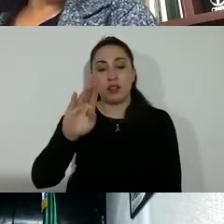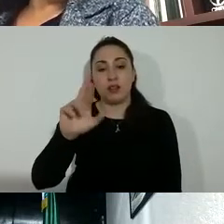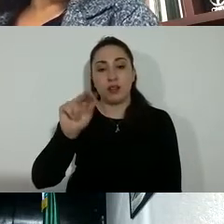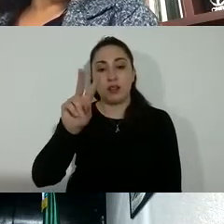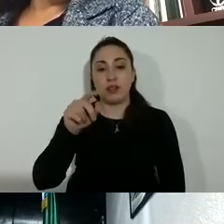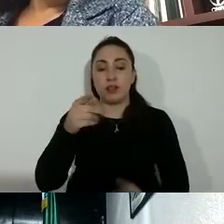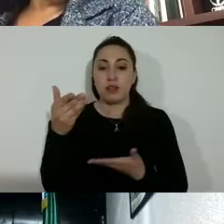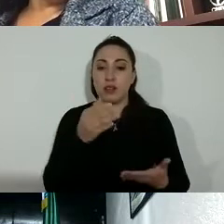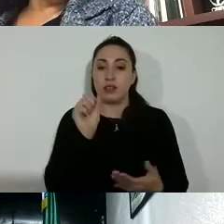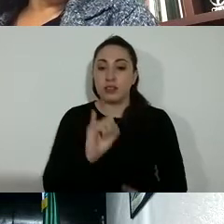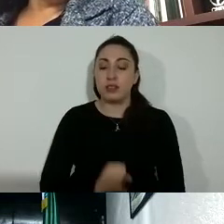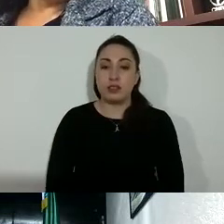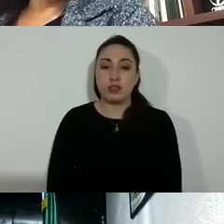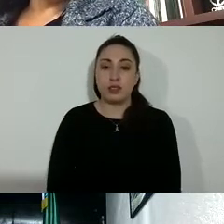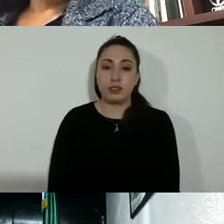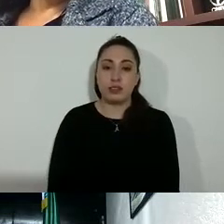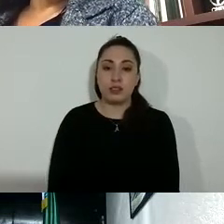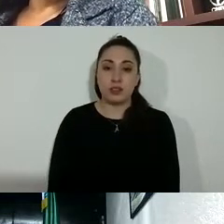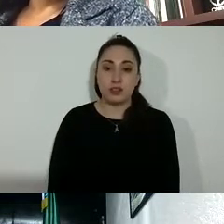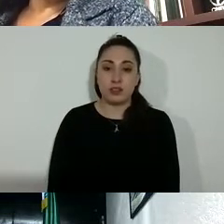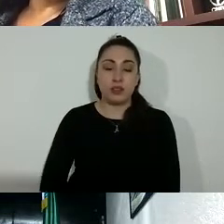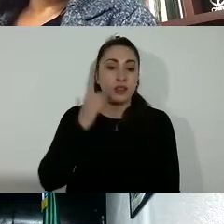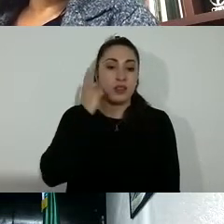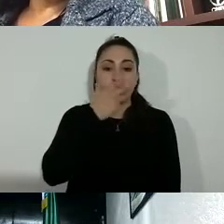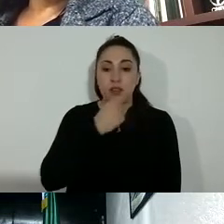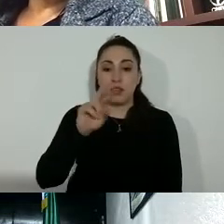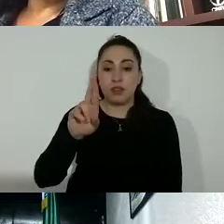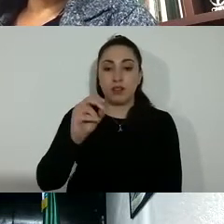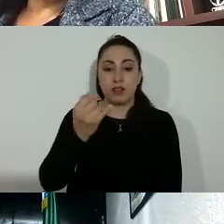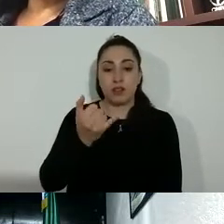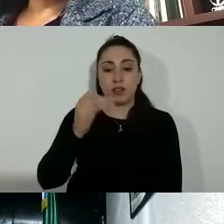presente. Muchas gracias, diputada. Diputado Roy Torres González.